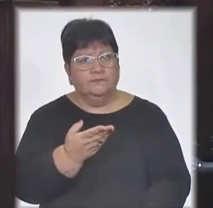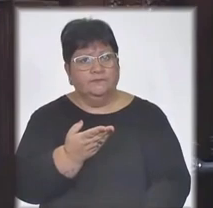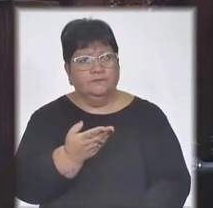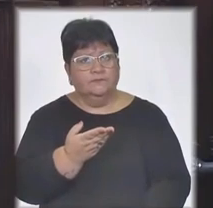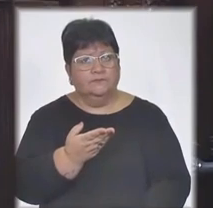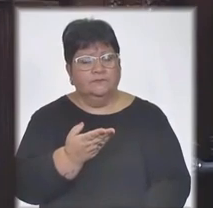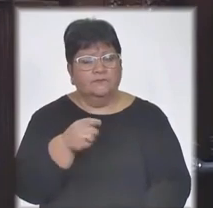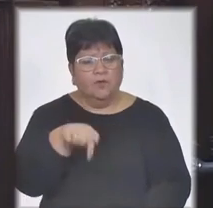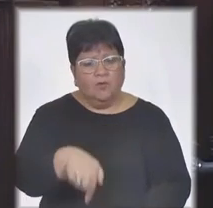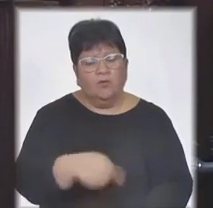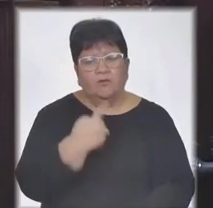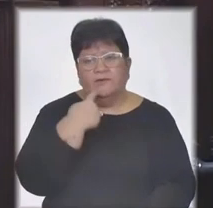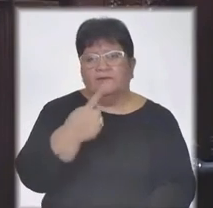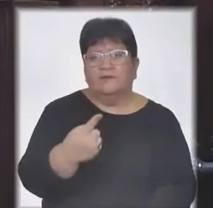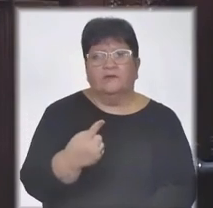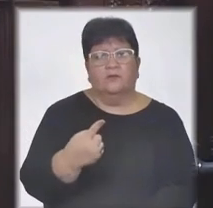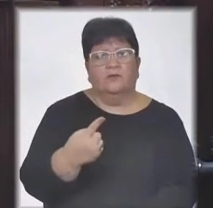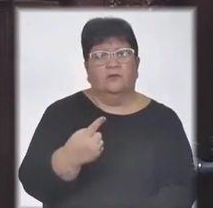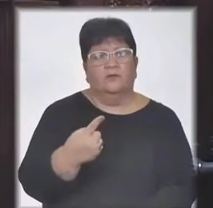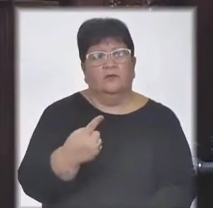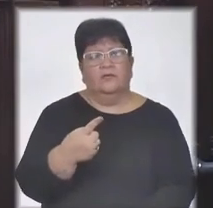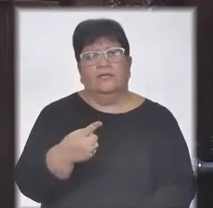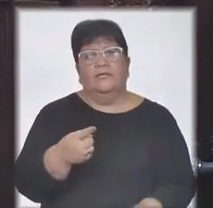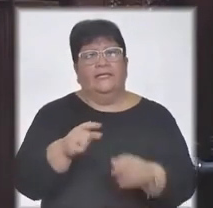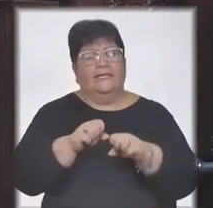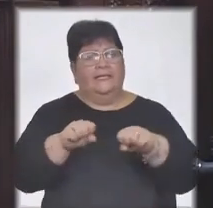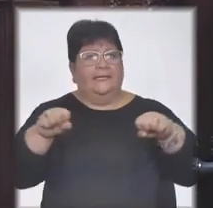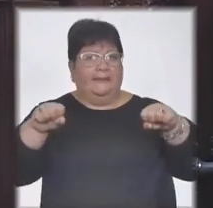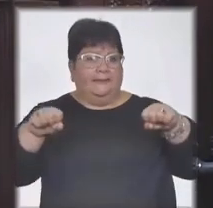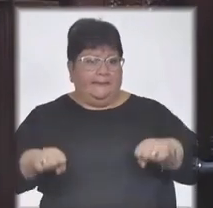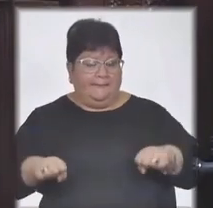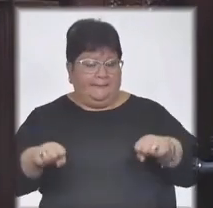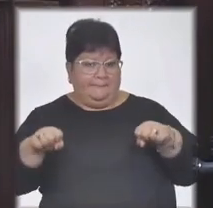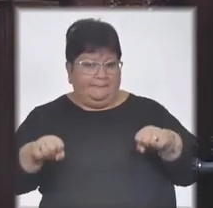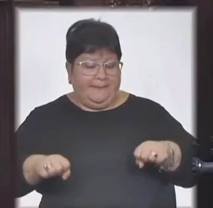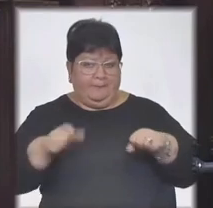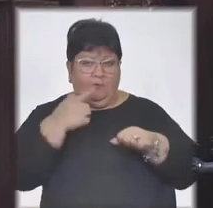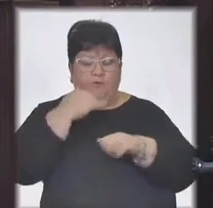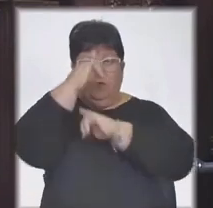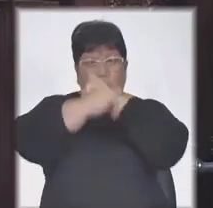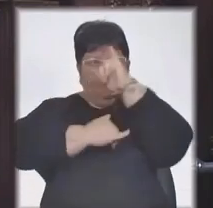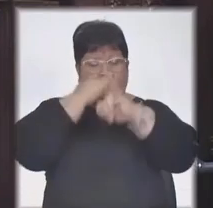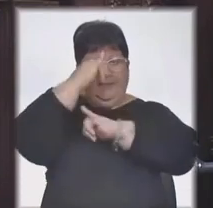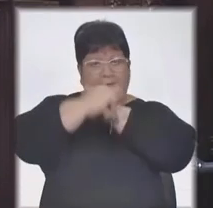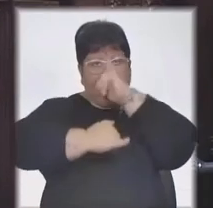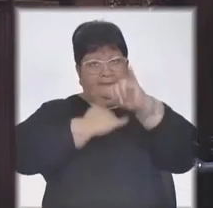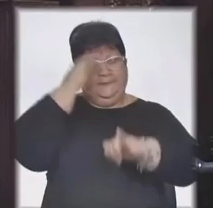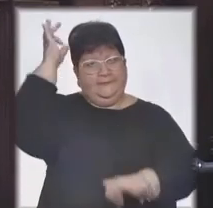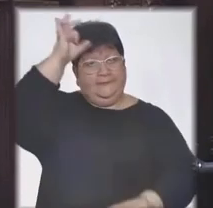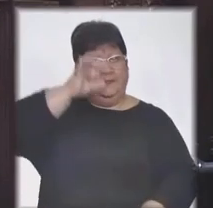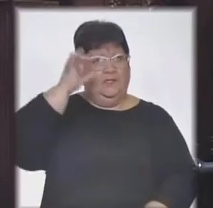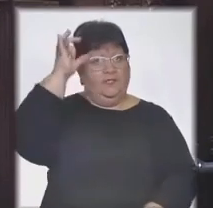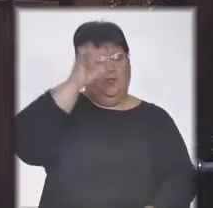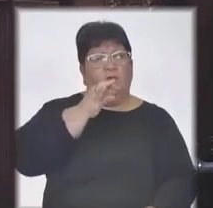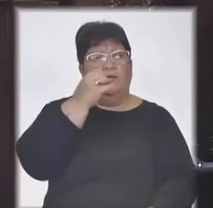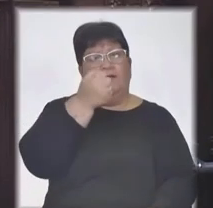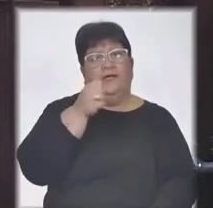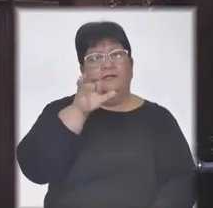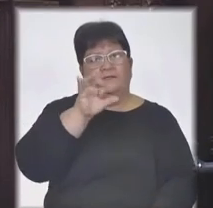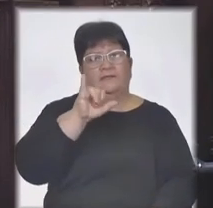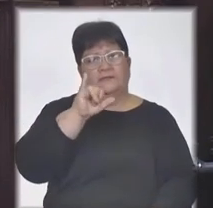Como hoy dijo el miembro informante, Nosotros, señora